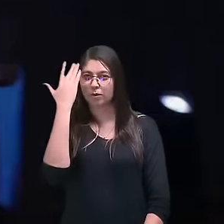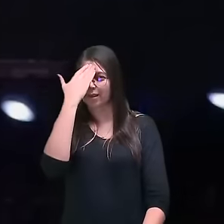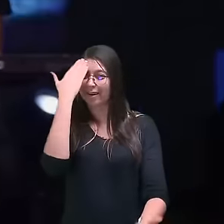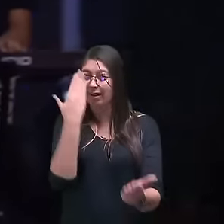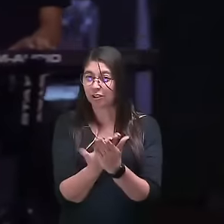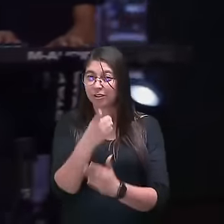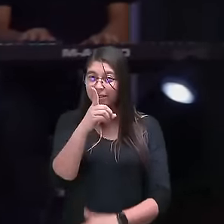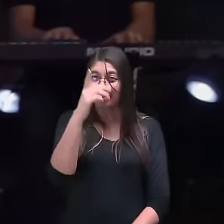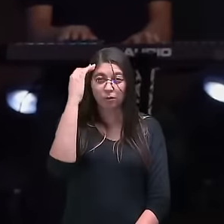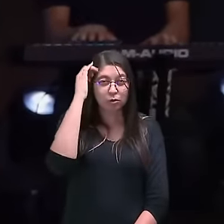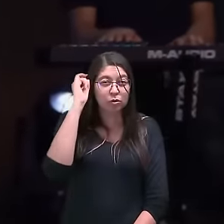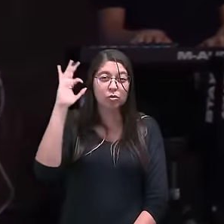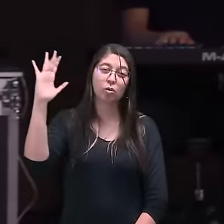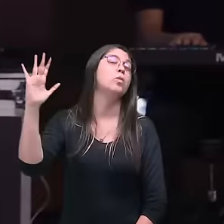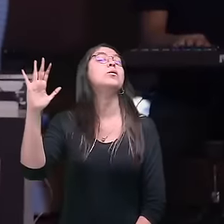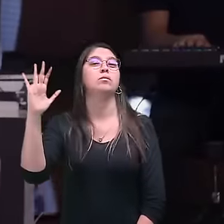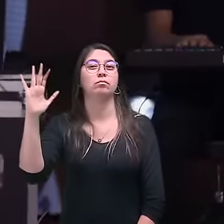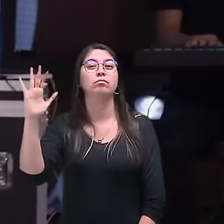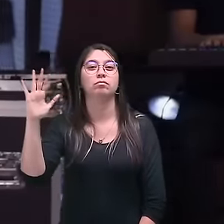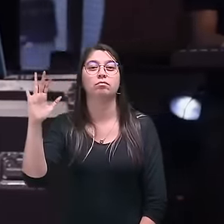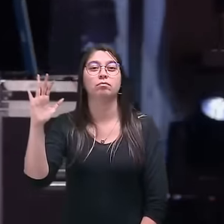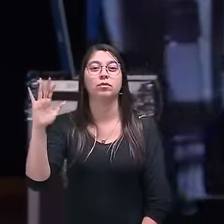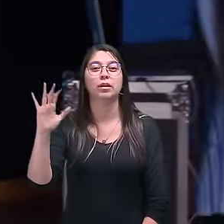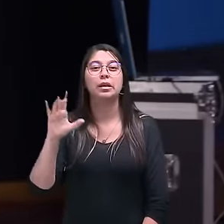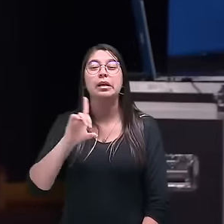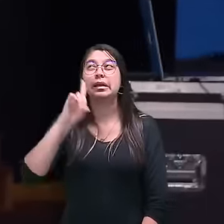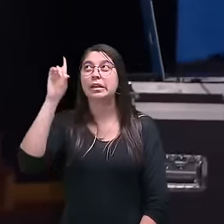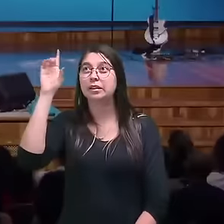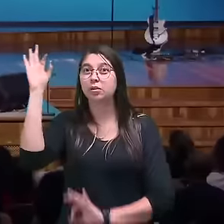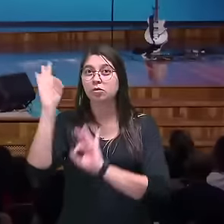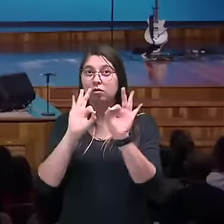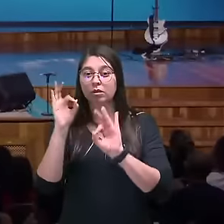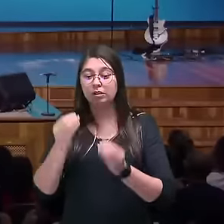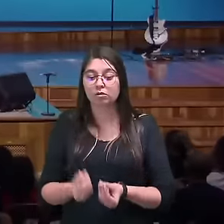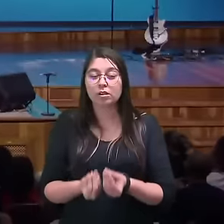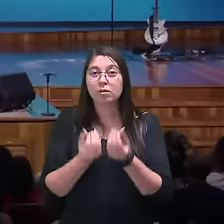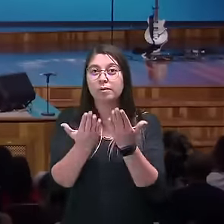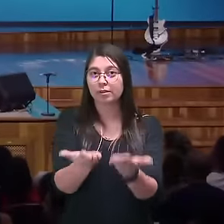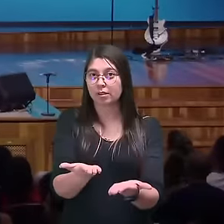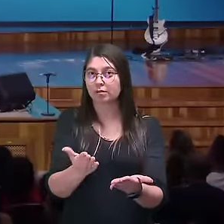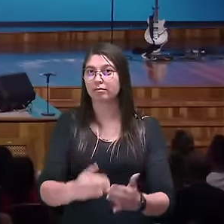Dios va a levantar a alguien que acredita en aquello que Dios colocó en tu mano.